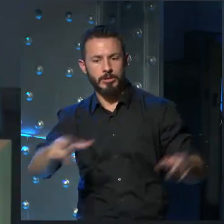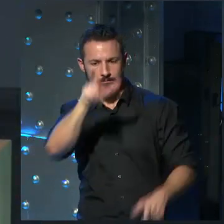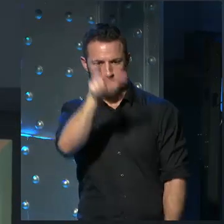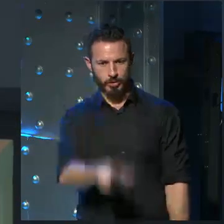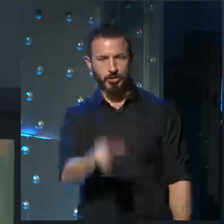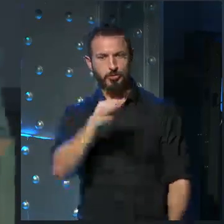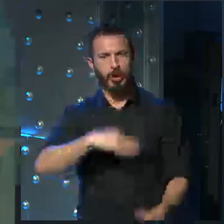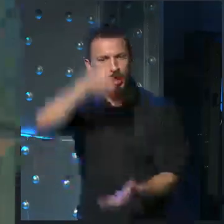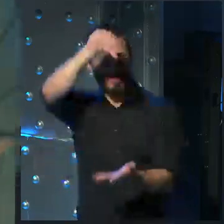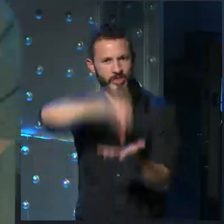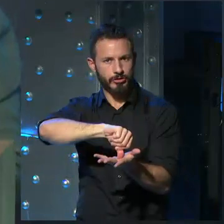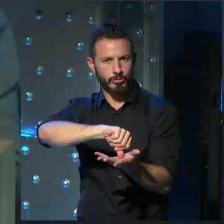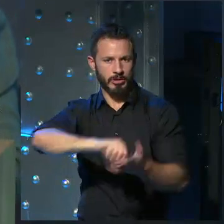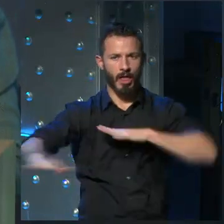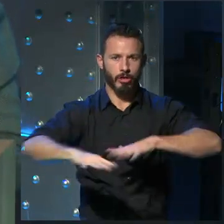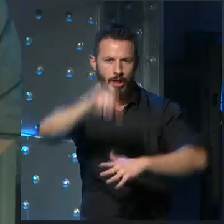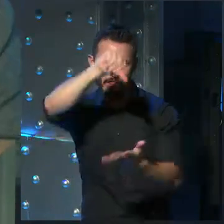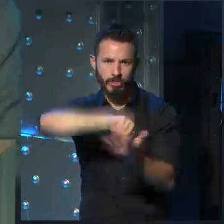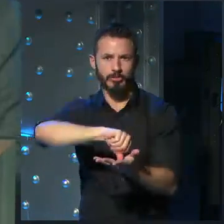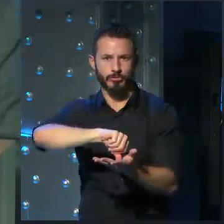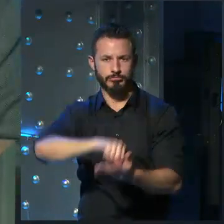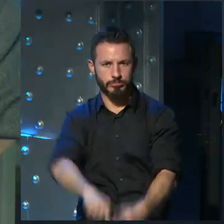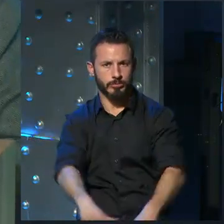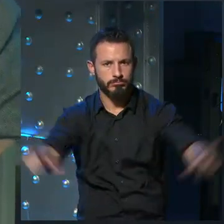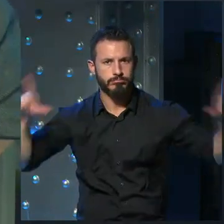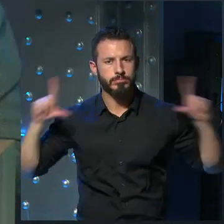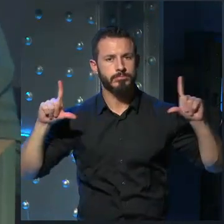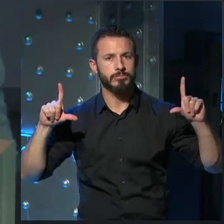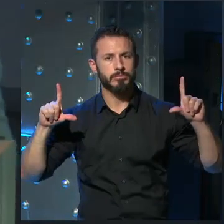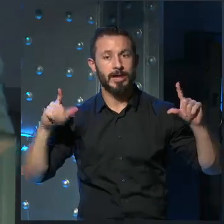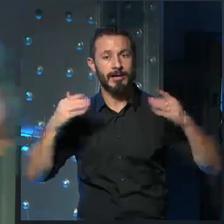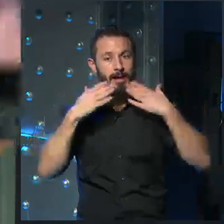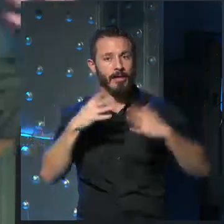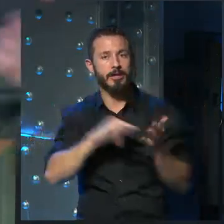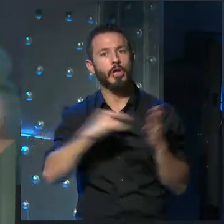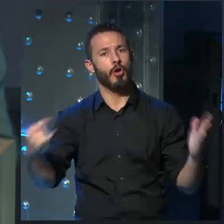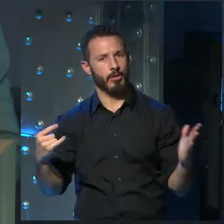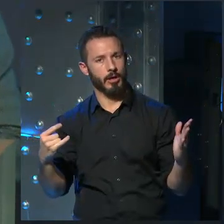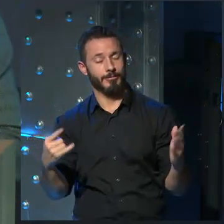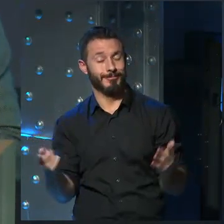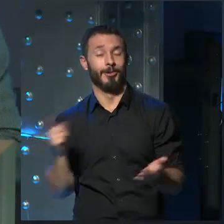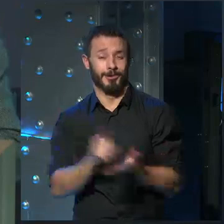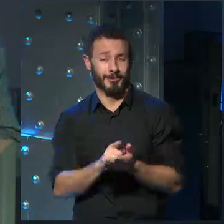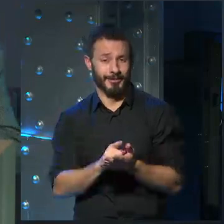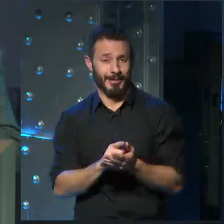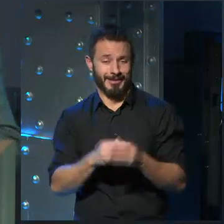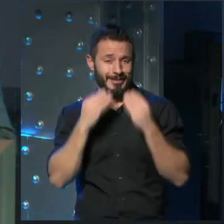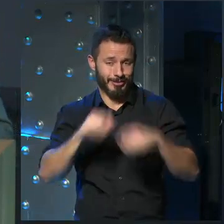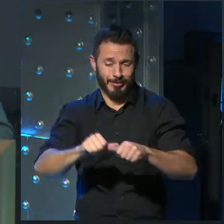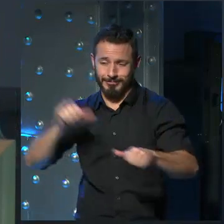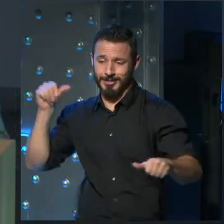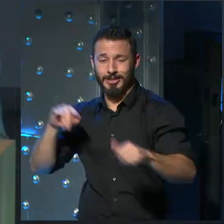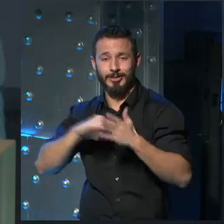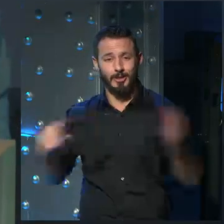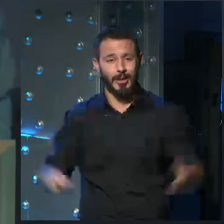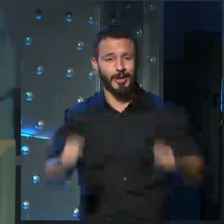el centro de la acción. Eso es lo que nos permite la tecnología, una vez más, como a lo largo de la historia, nos